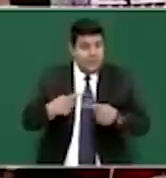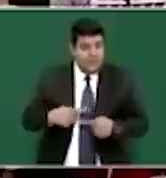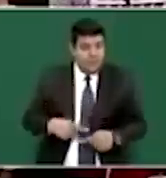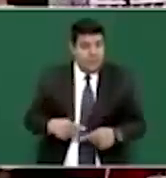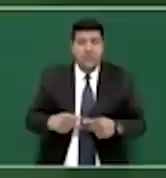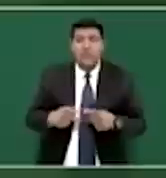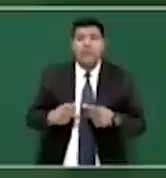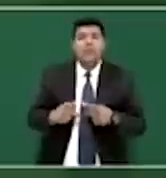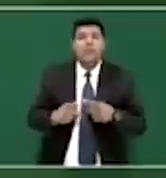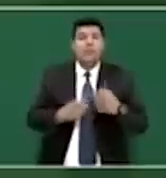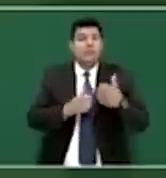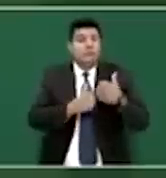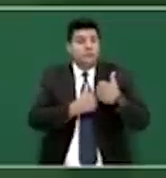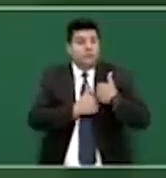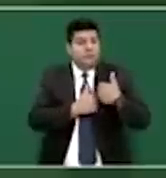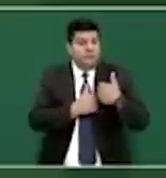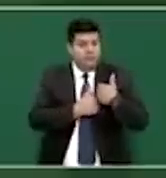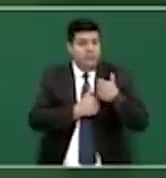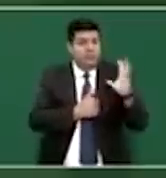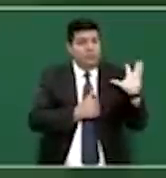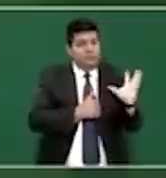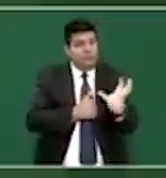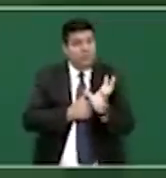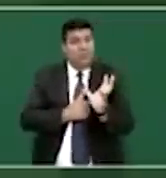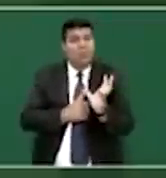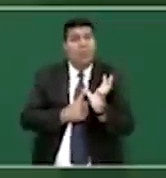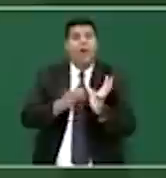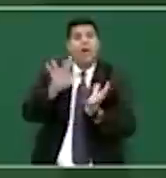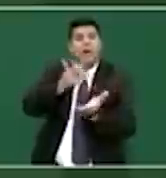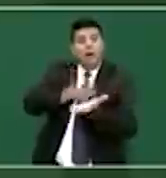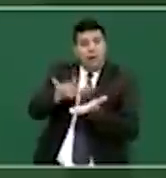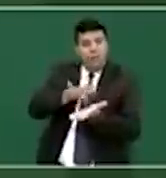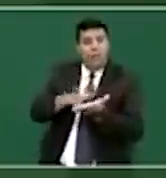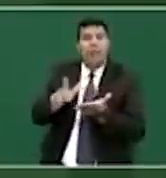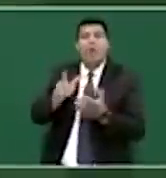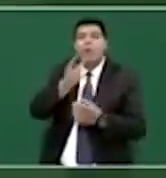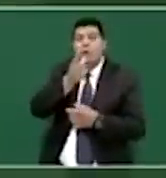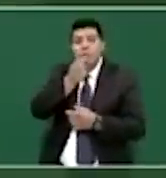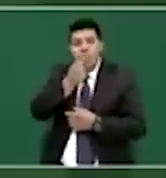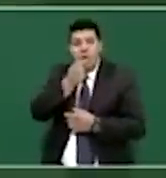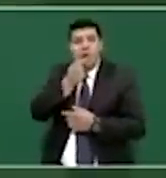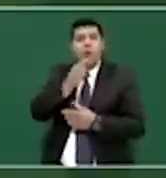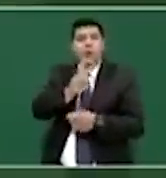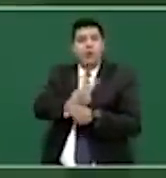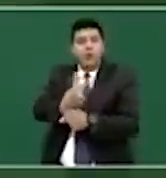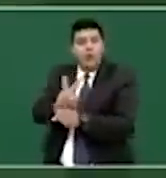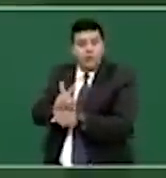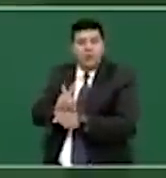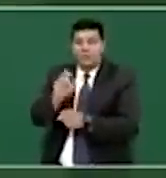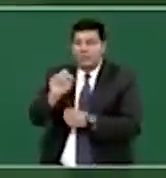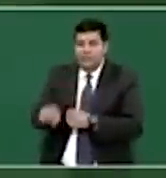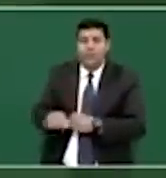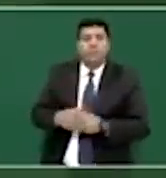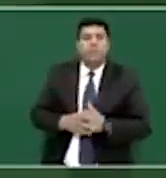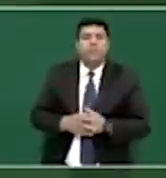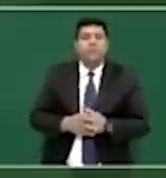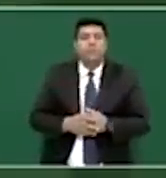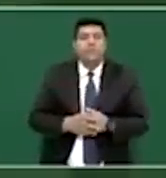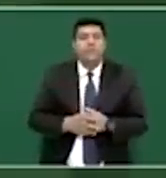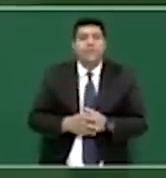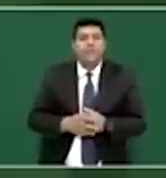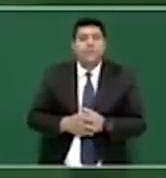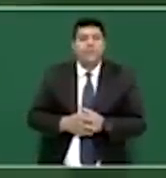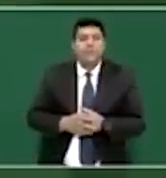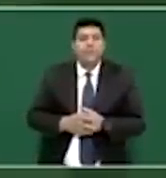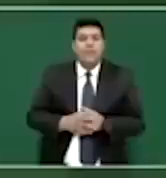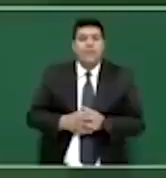de las Fuerzas Armadas, del Ejército en particular, y de los